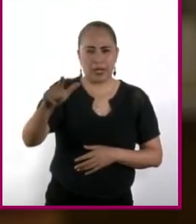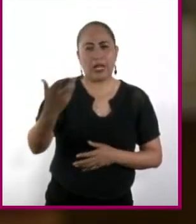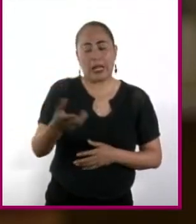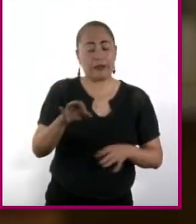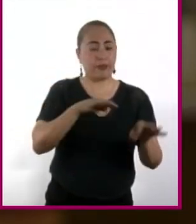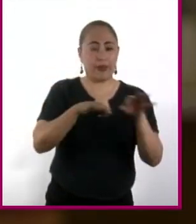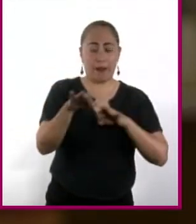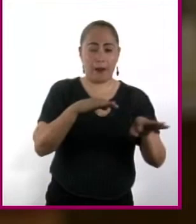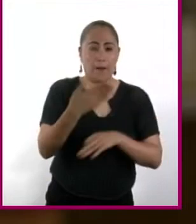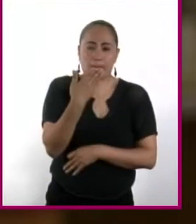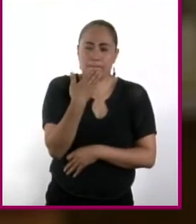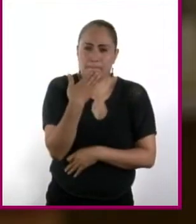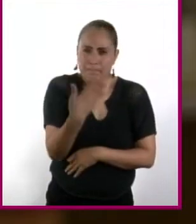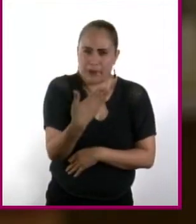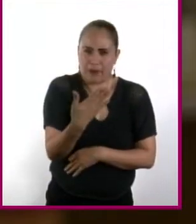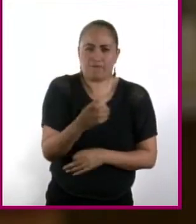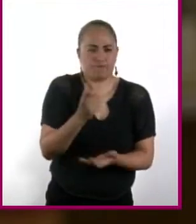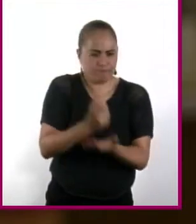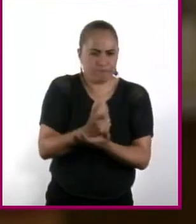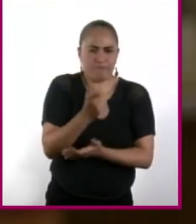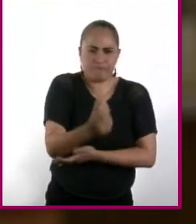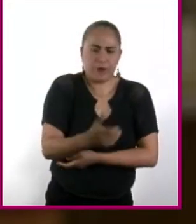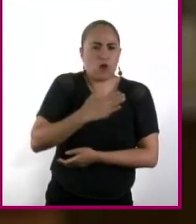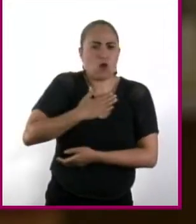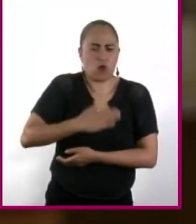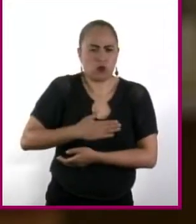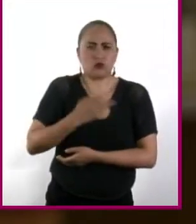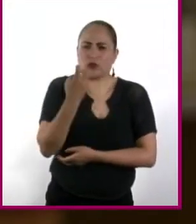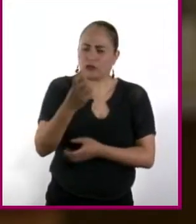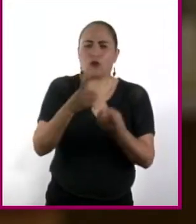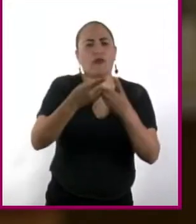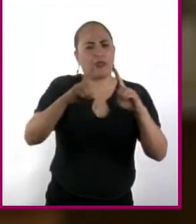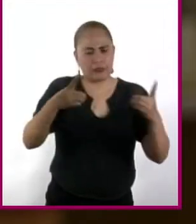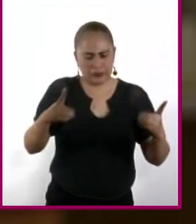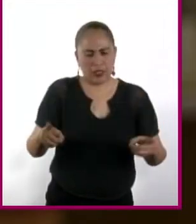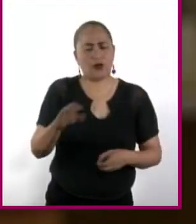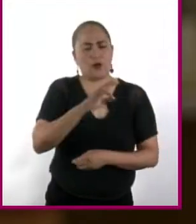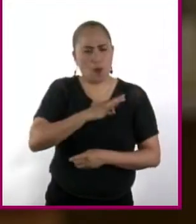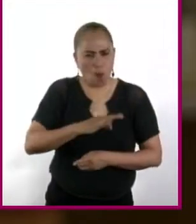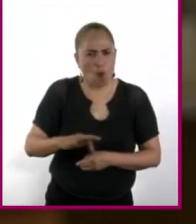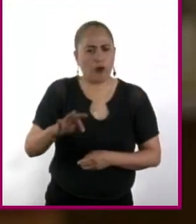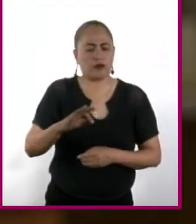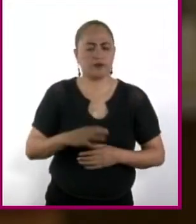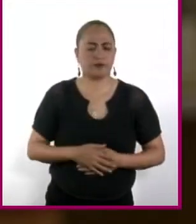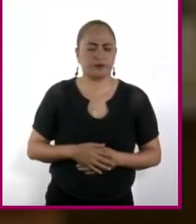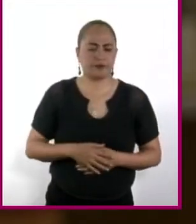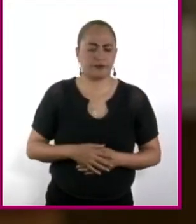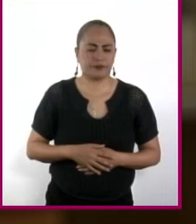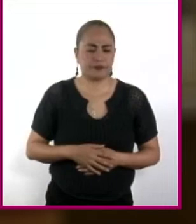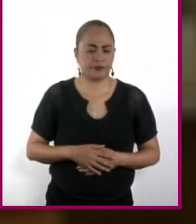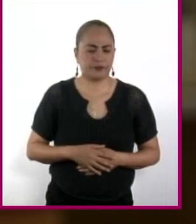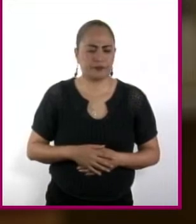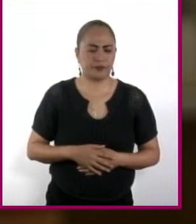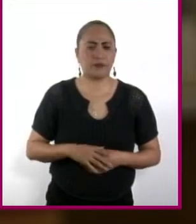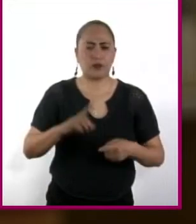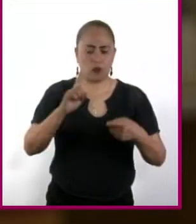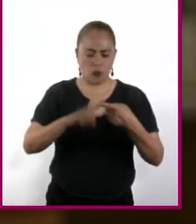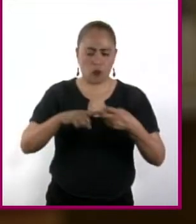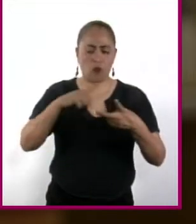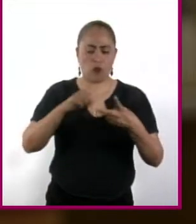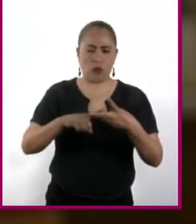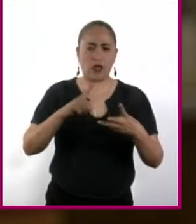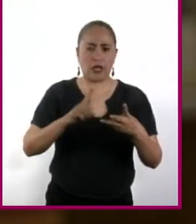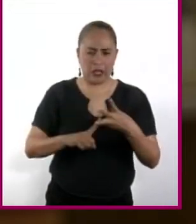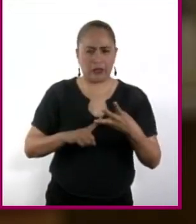calidad es la llave maestra para el desarrollo inclusivo. Asimismo, recoge las 3 dimensiones de